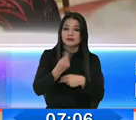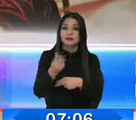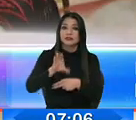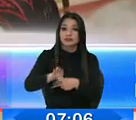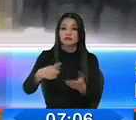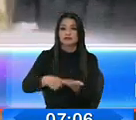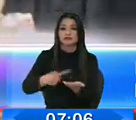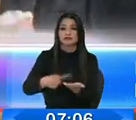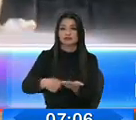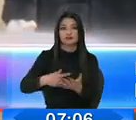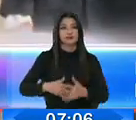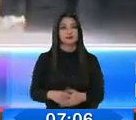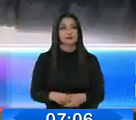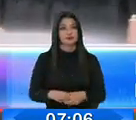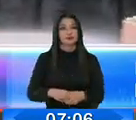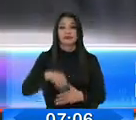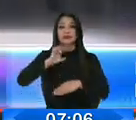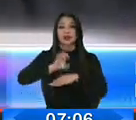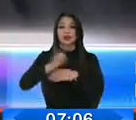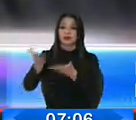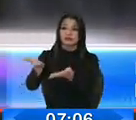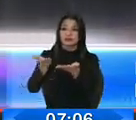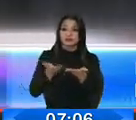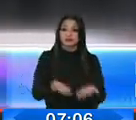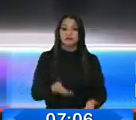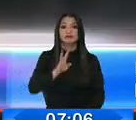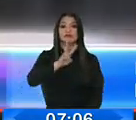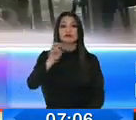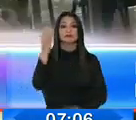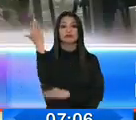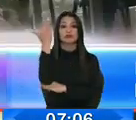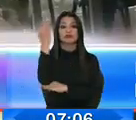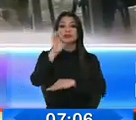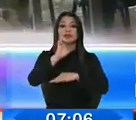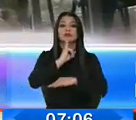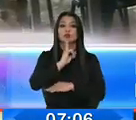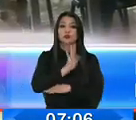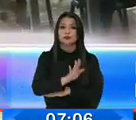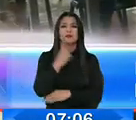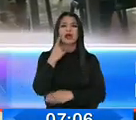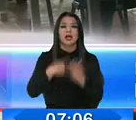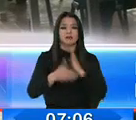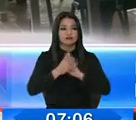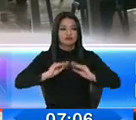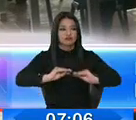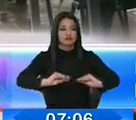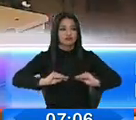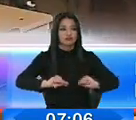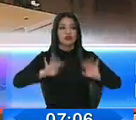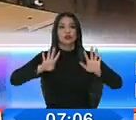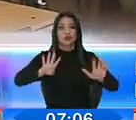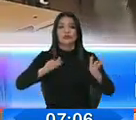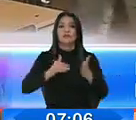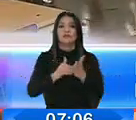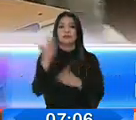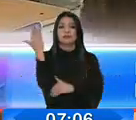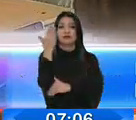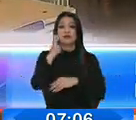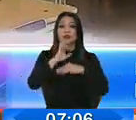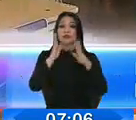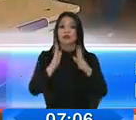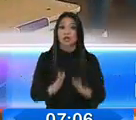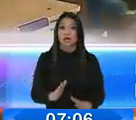Inversiones. Ecuador recibirá 200 profesores estadounidenses para la capacitación de 9.000 docentes ecuatorianos